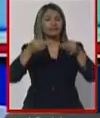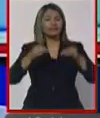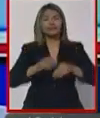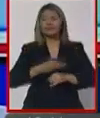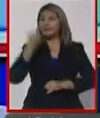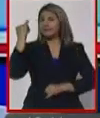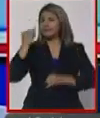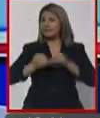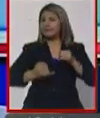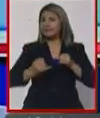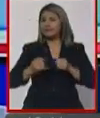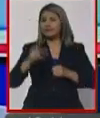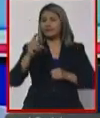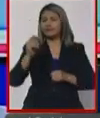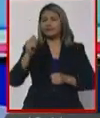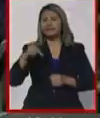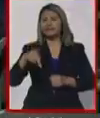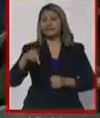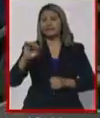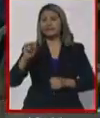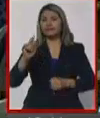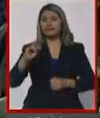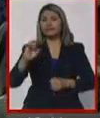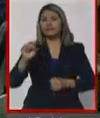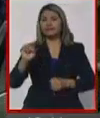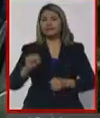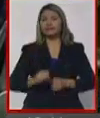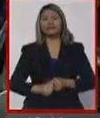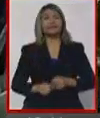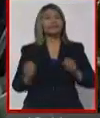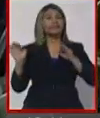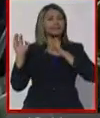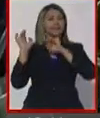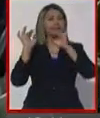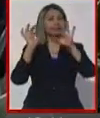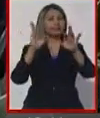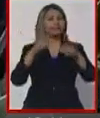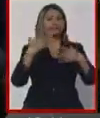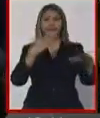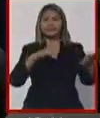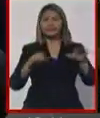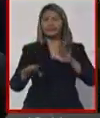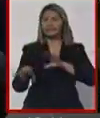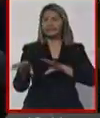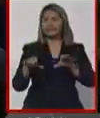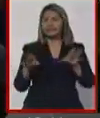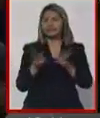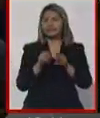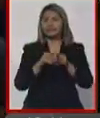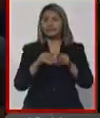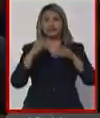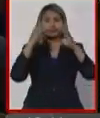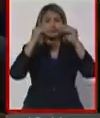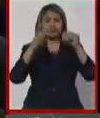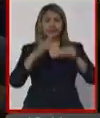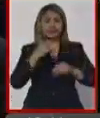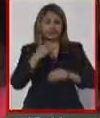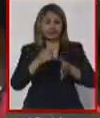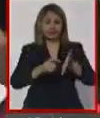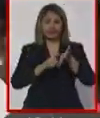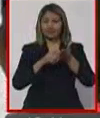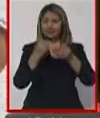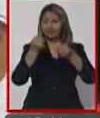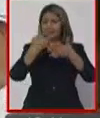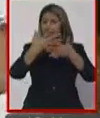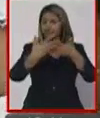tomar la extrema medida de tapiarse. Con una masiva asistencia se realizó la asamblea de maestros urbanos.